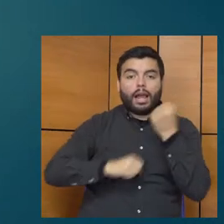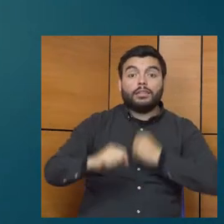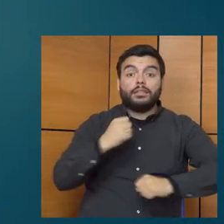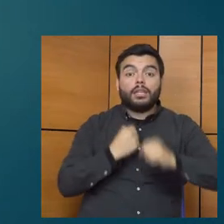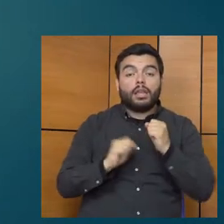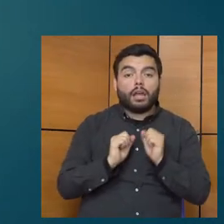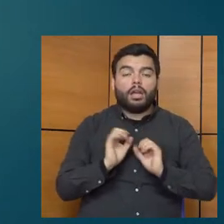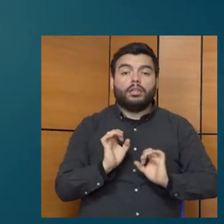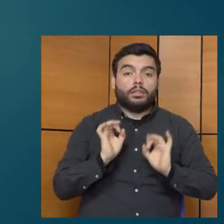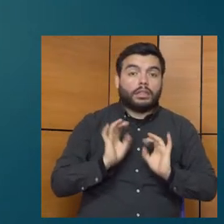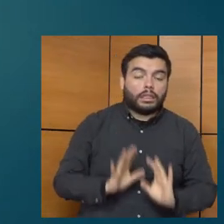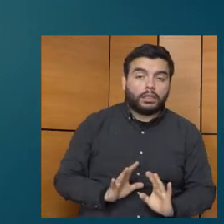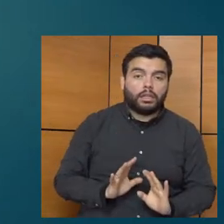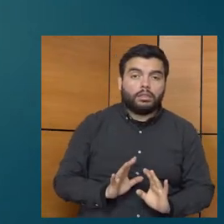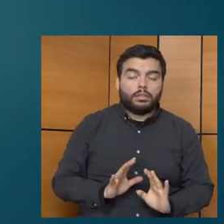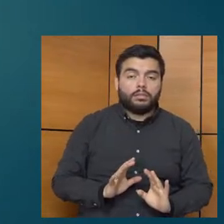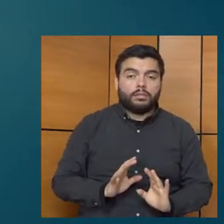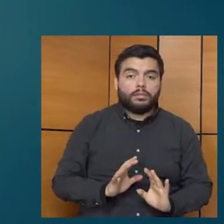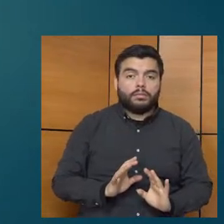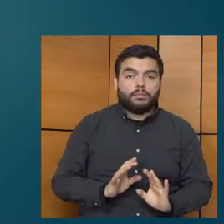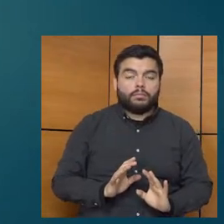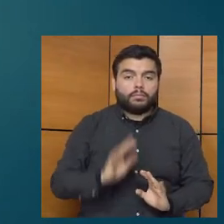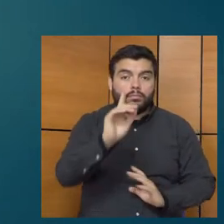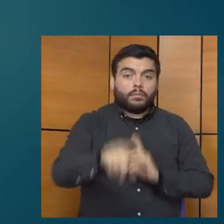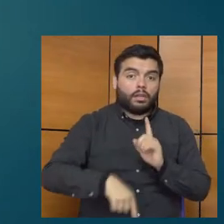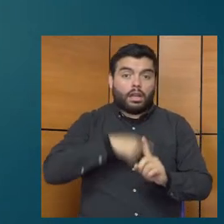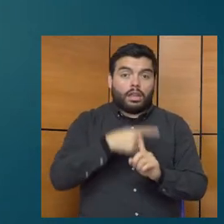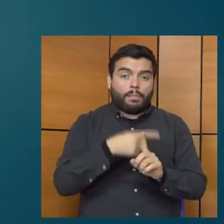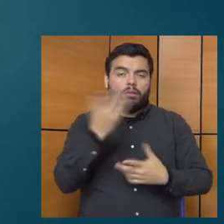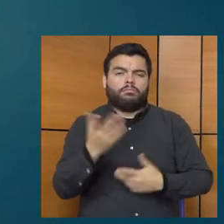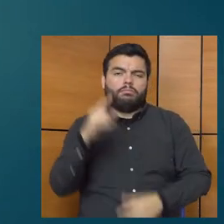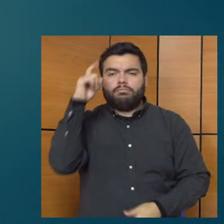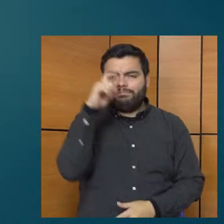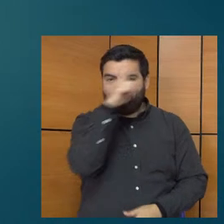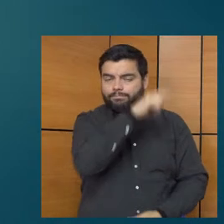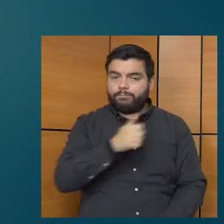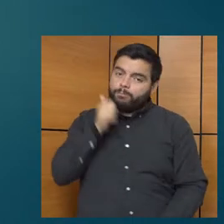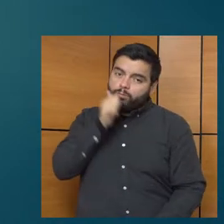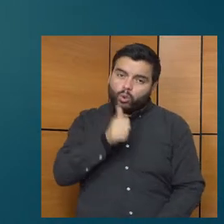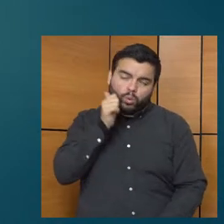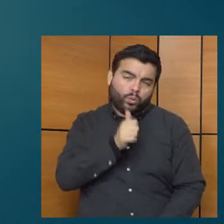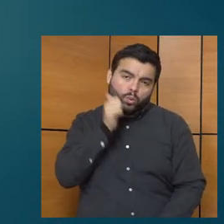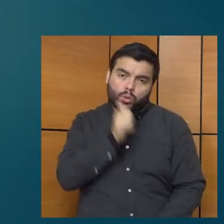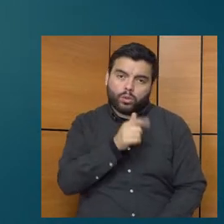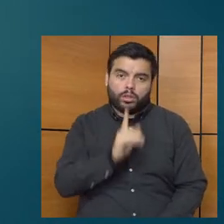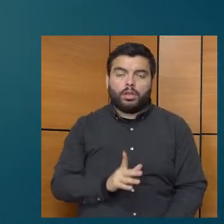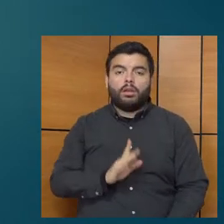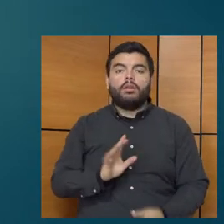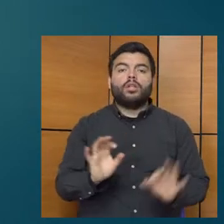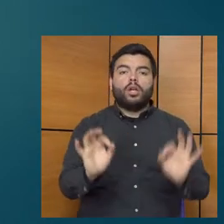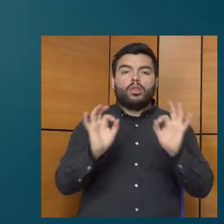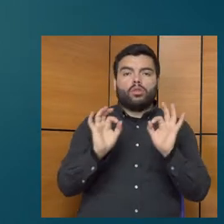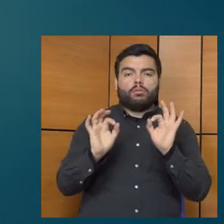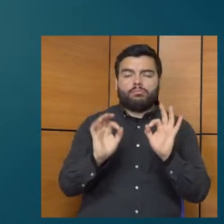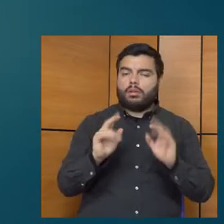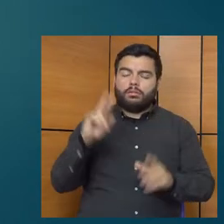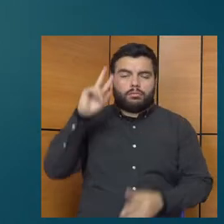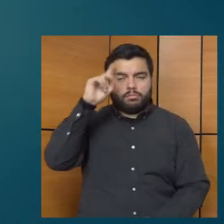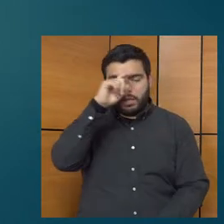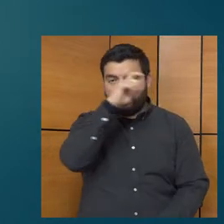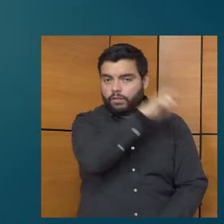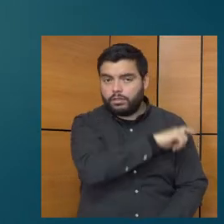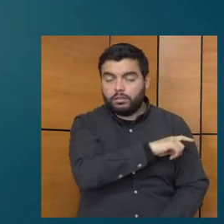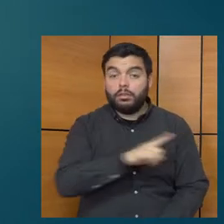de posibles ser más difícil su desarrollo diario y su vida normal diaria, ¿no?